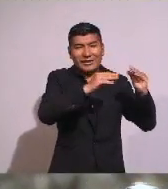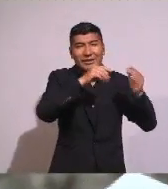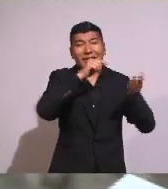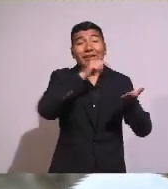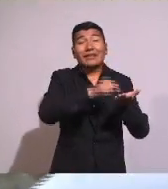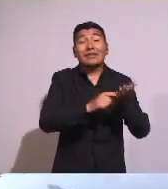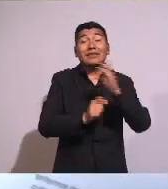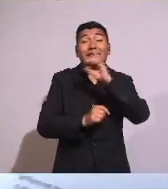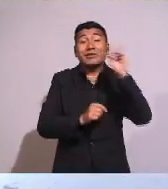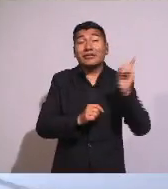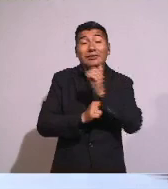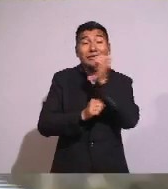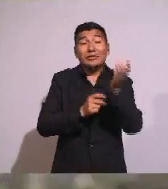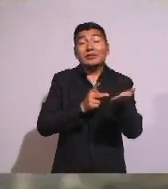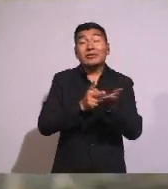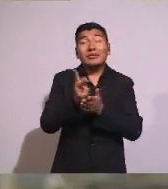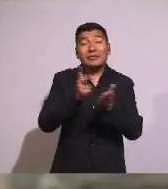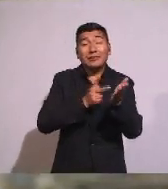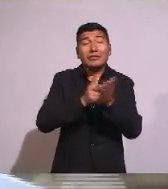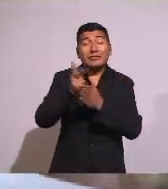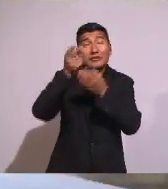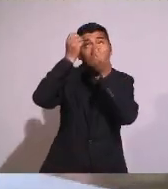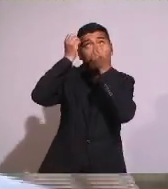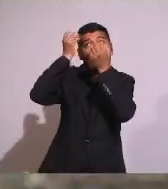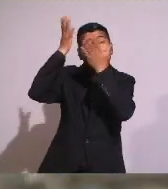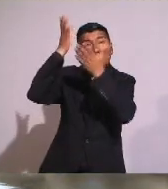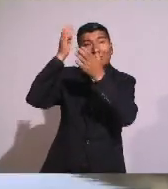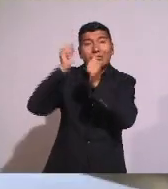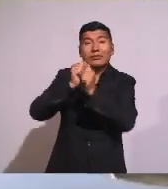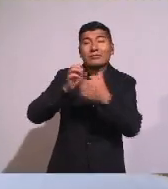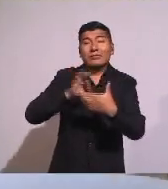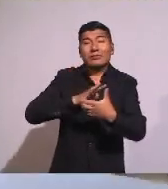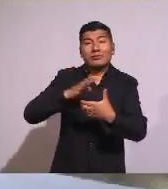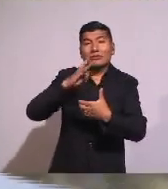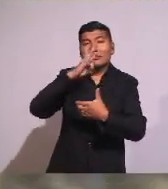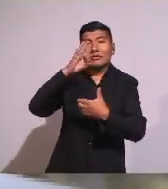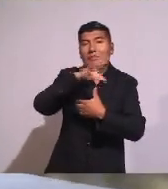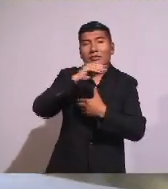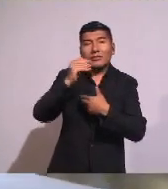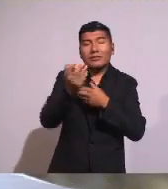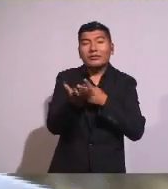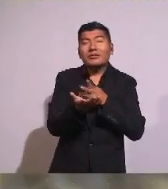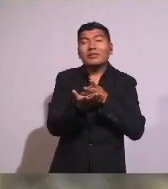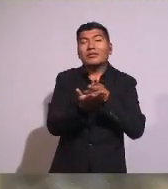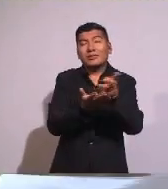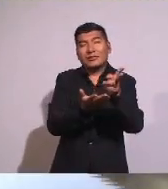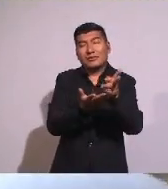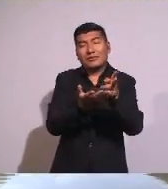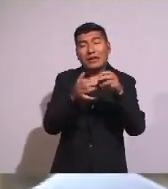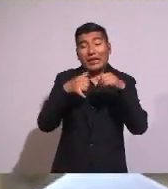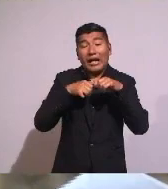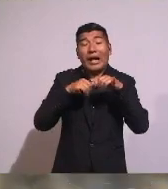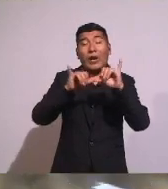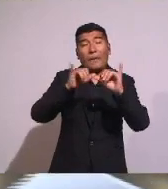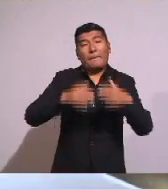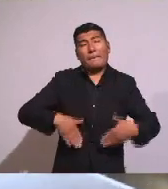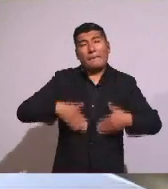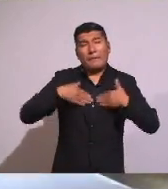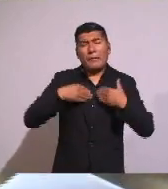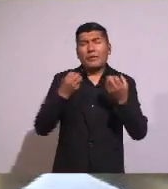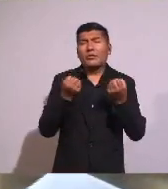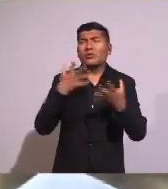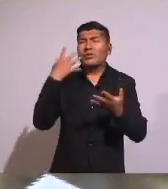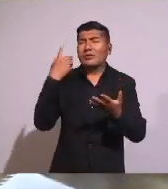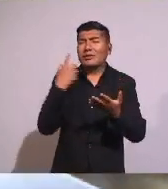este domingo el verdadero culto en espíritu y en verdad todavía vivimos tantas veces